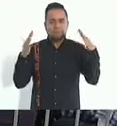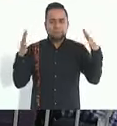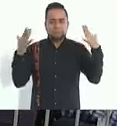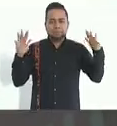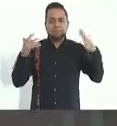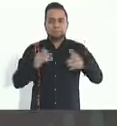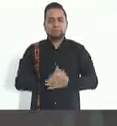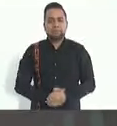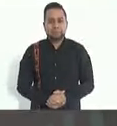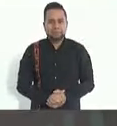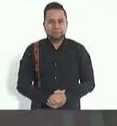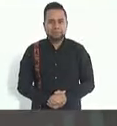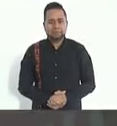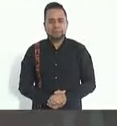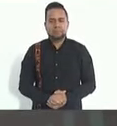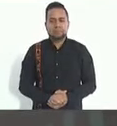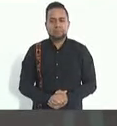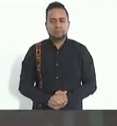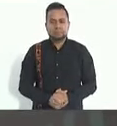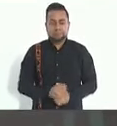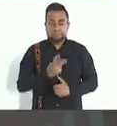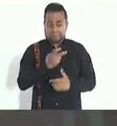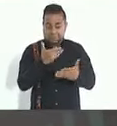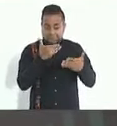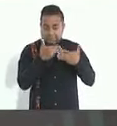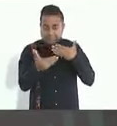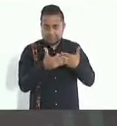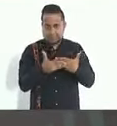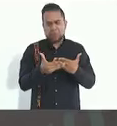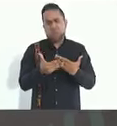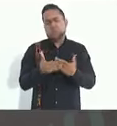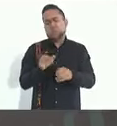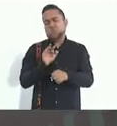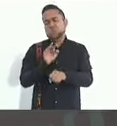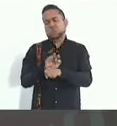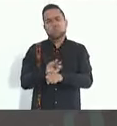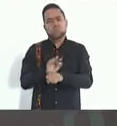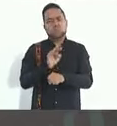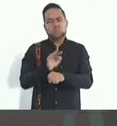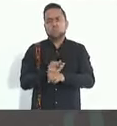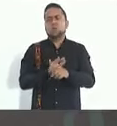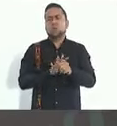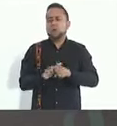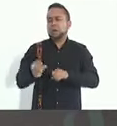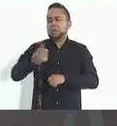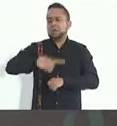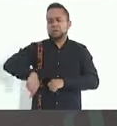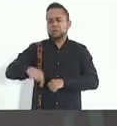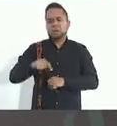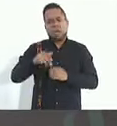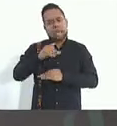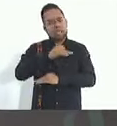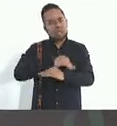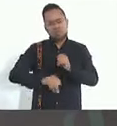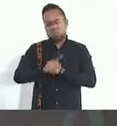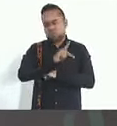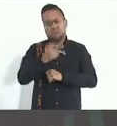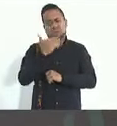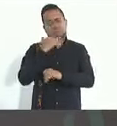Y este modelo ayuda mucho a que nos vaya bien a todos. Y